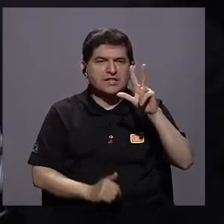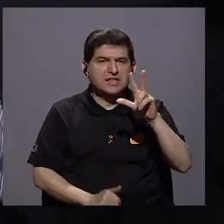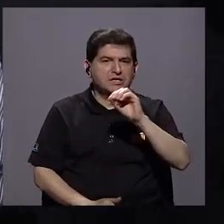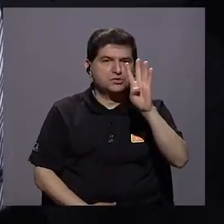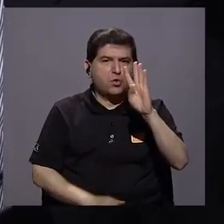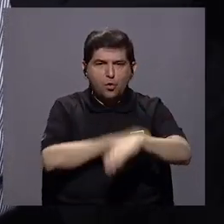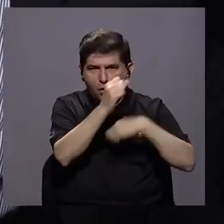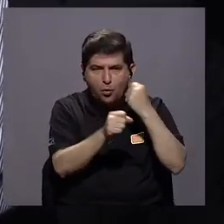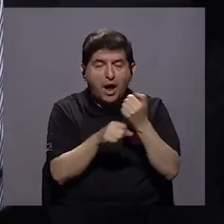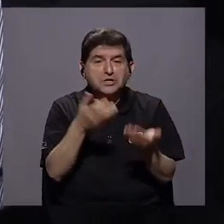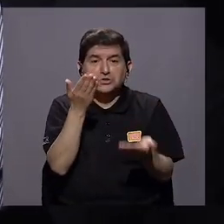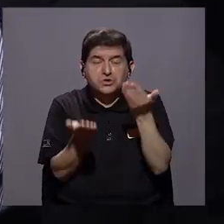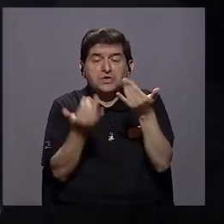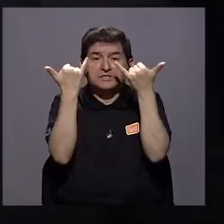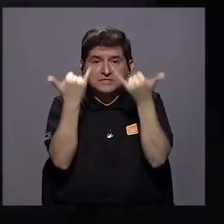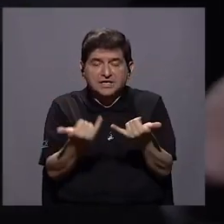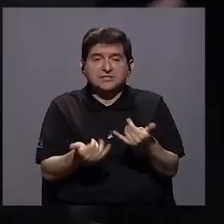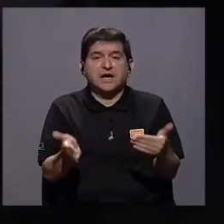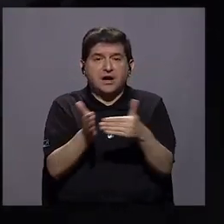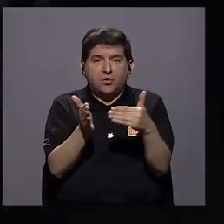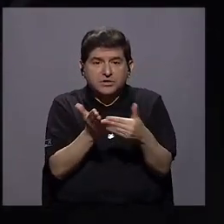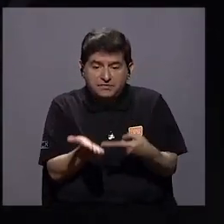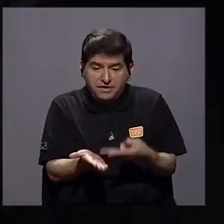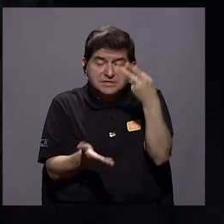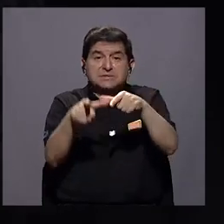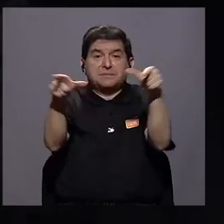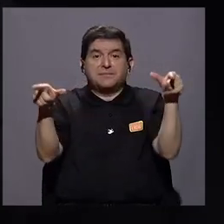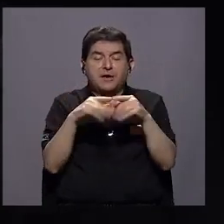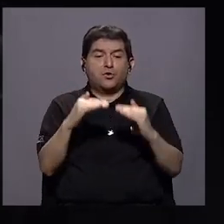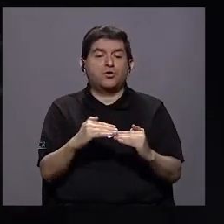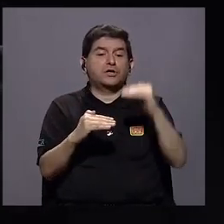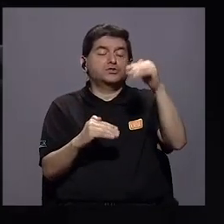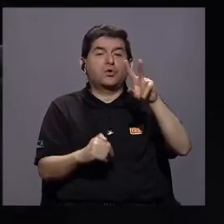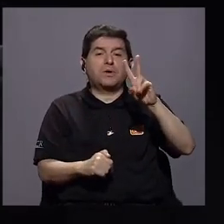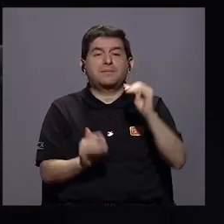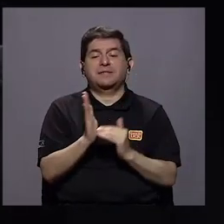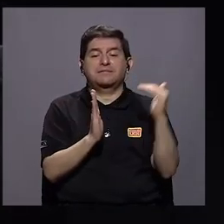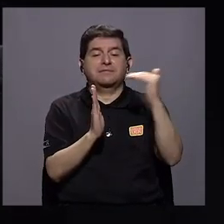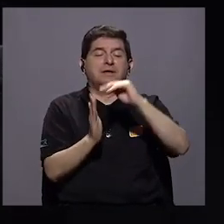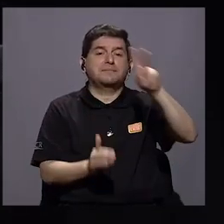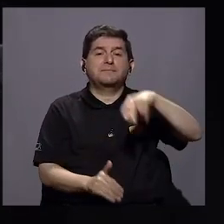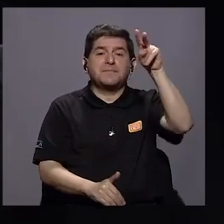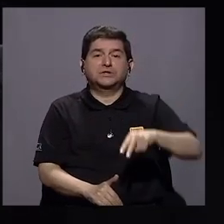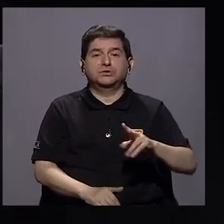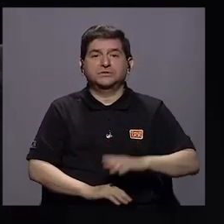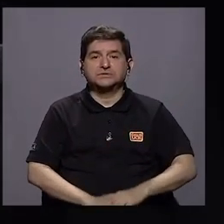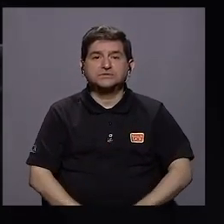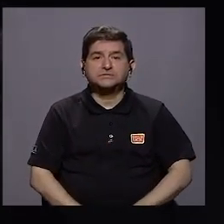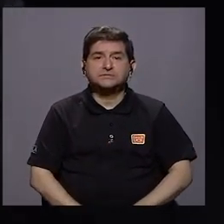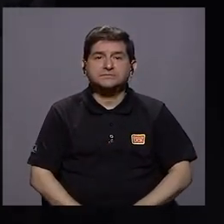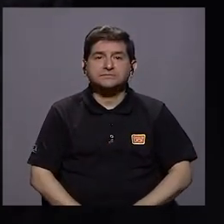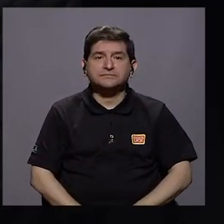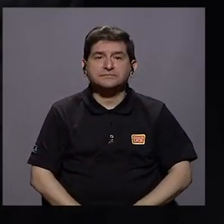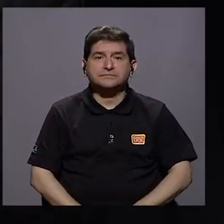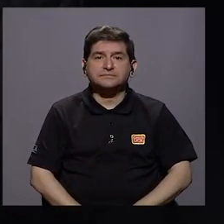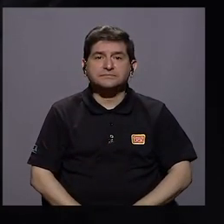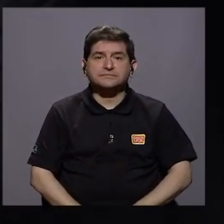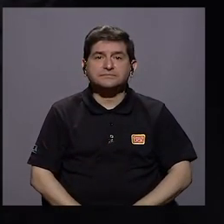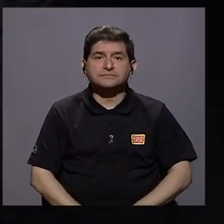hace 3 o 4 años, probablemente ya se revaloró el terreno y ya está por encima de los 20 millones de colones.